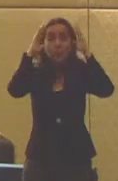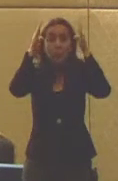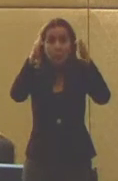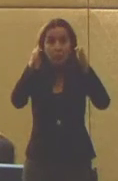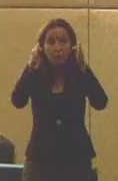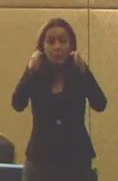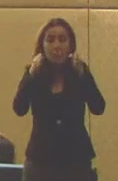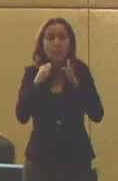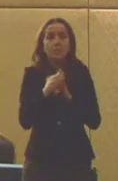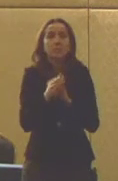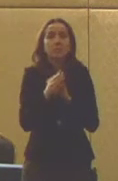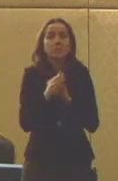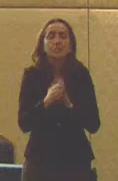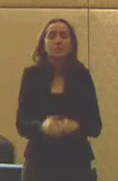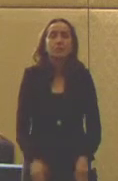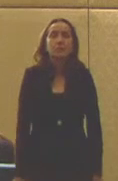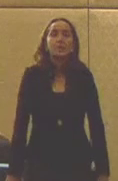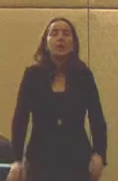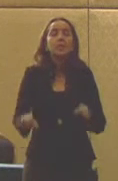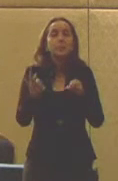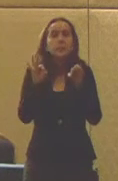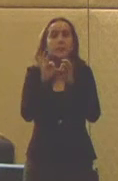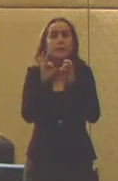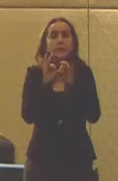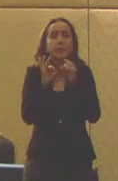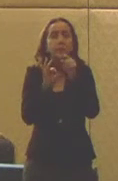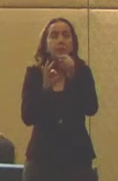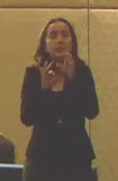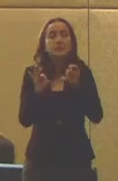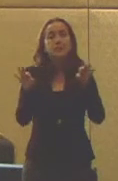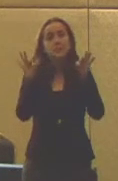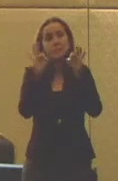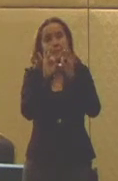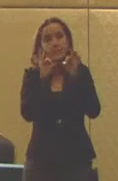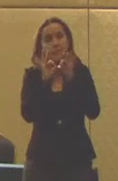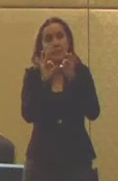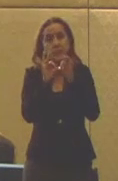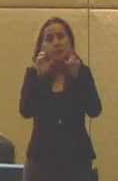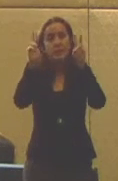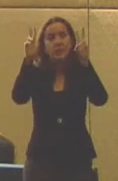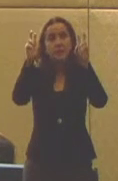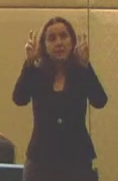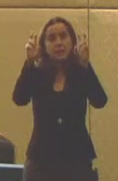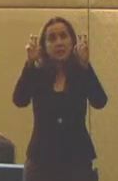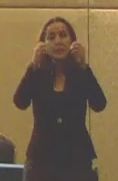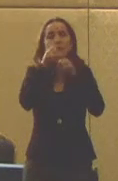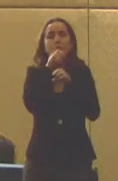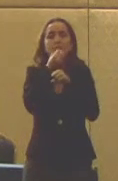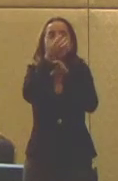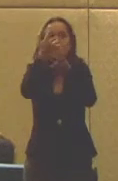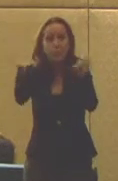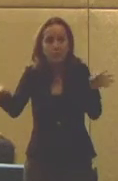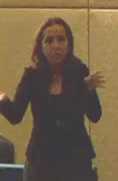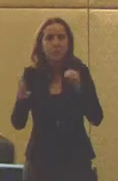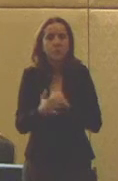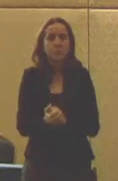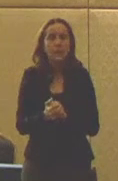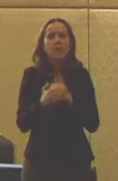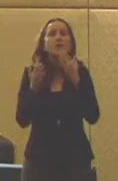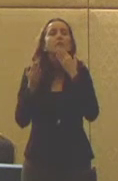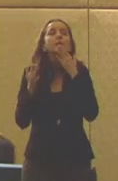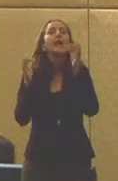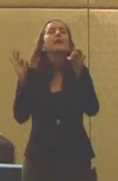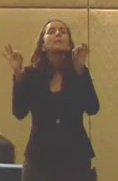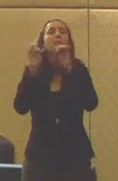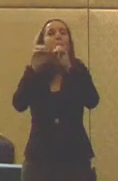de acción, ¿no? Y el tema finalmente que creo que es fundamental es el tema de la información. O sea, para hacer reducción de riesgo necesitamos